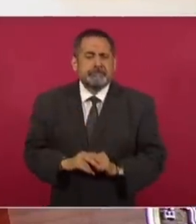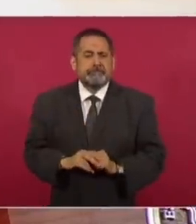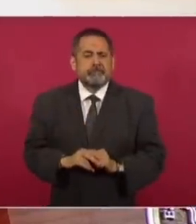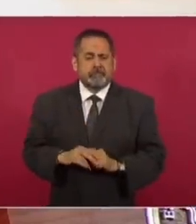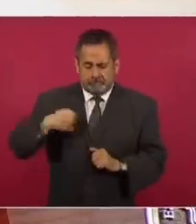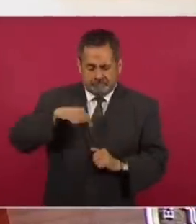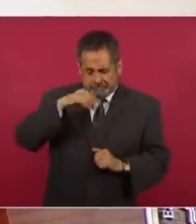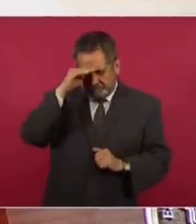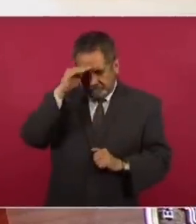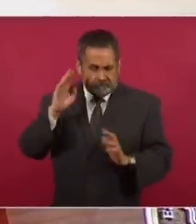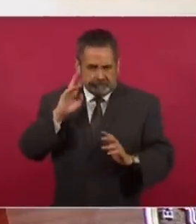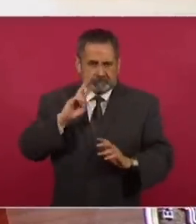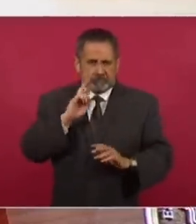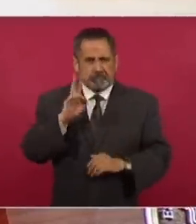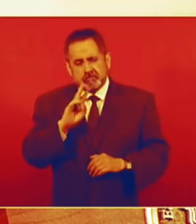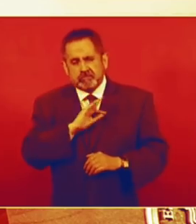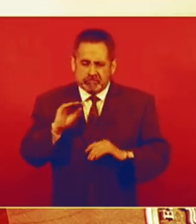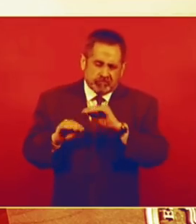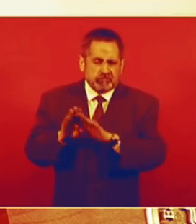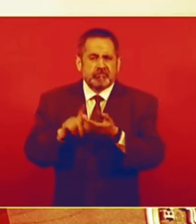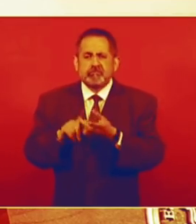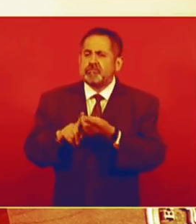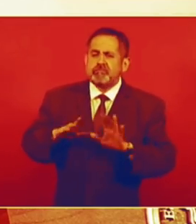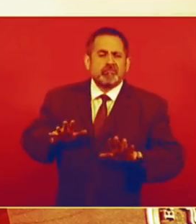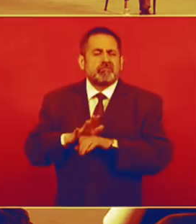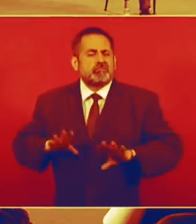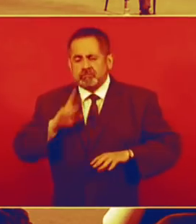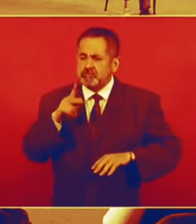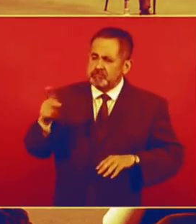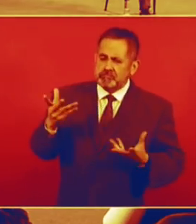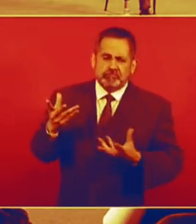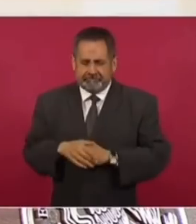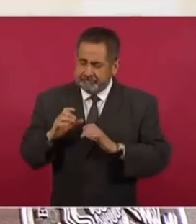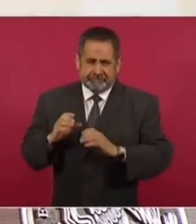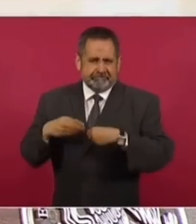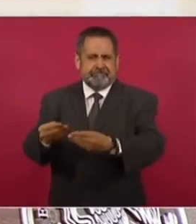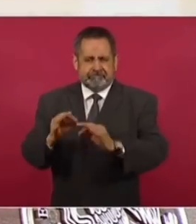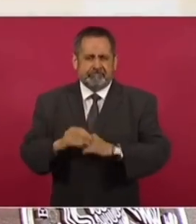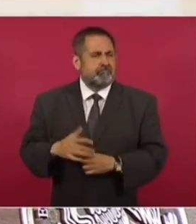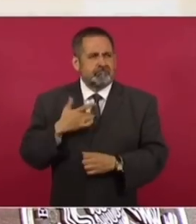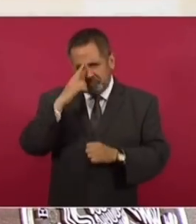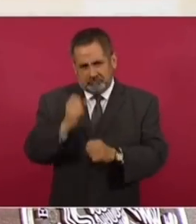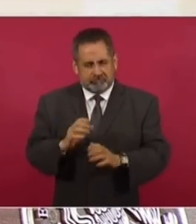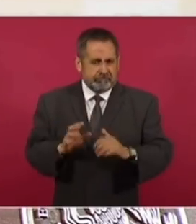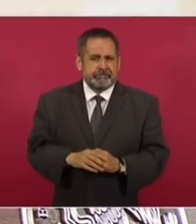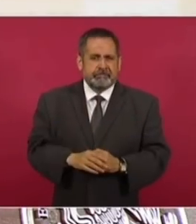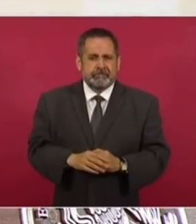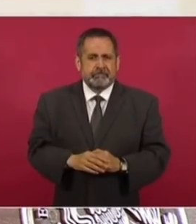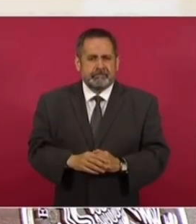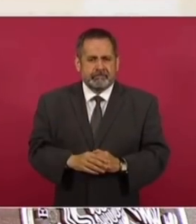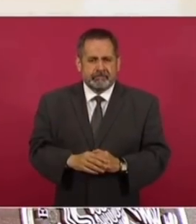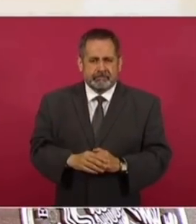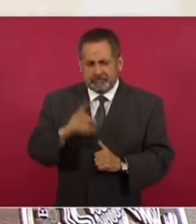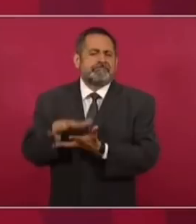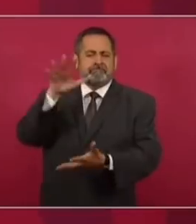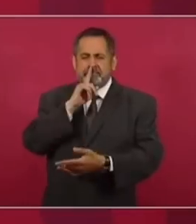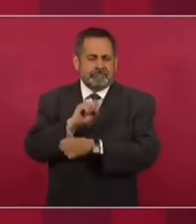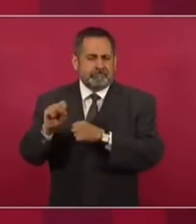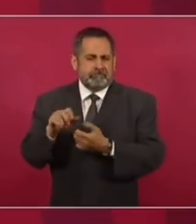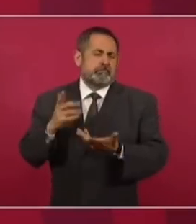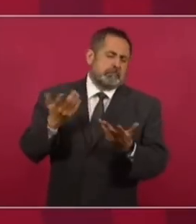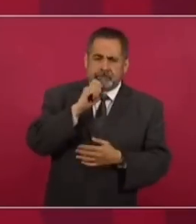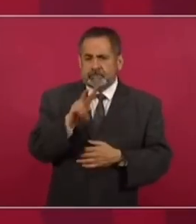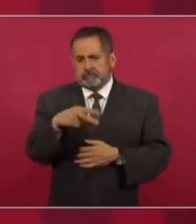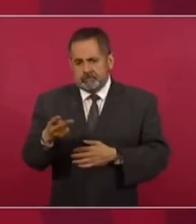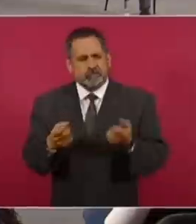tendríamos la posibilidad de decir dónde conviene más colocar la empresa y estoy seguro que se va a aprobar como